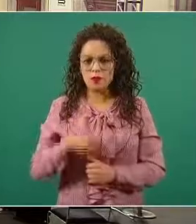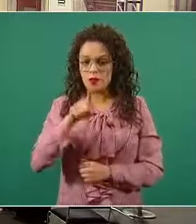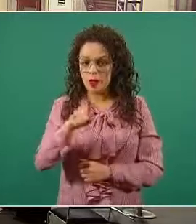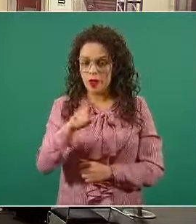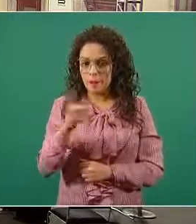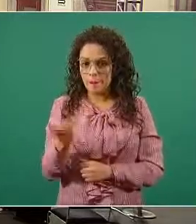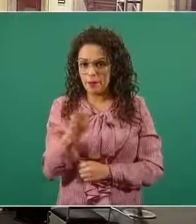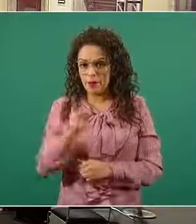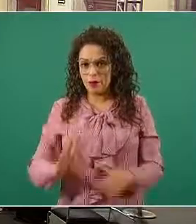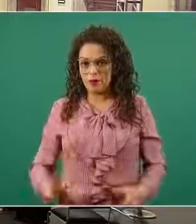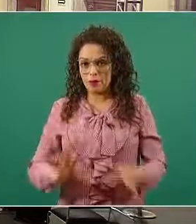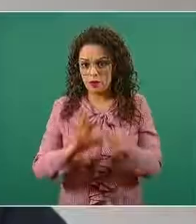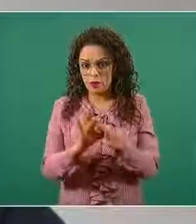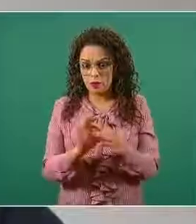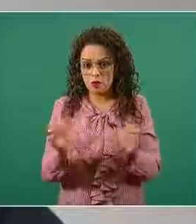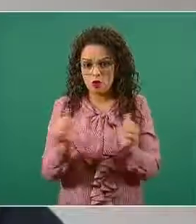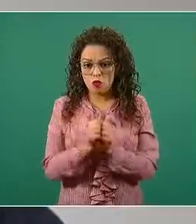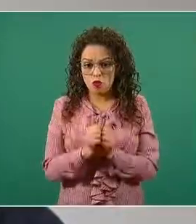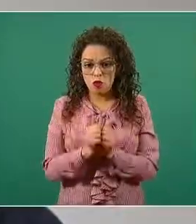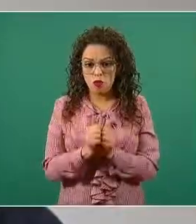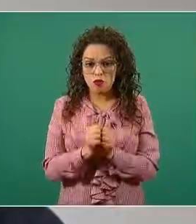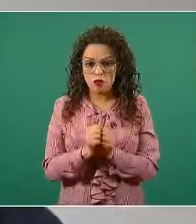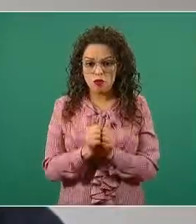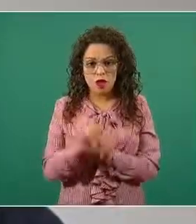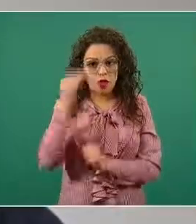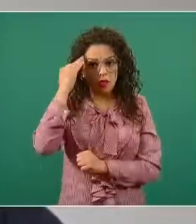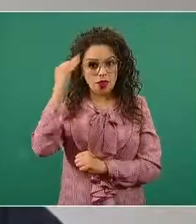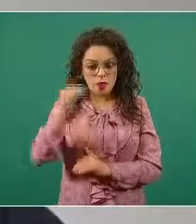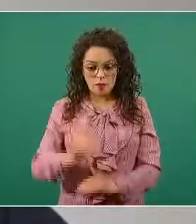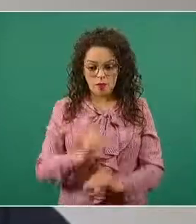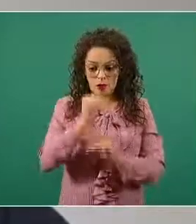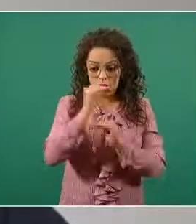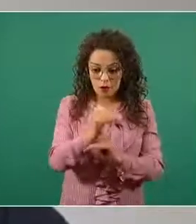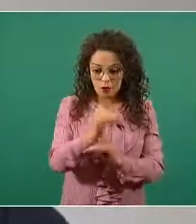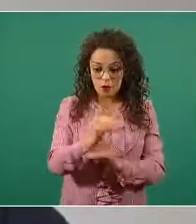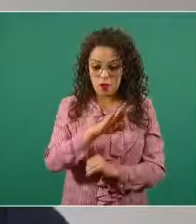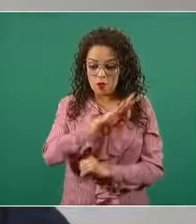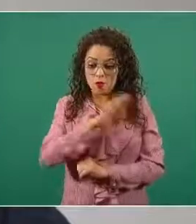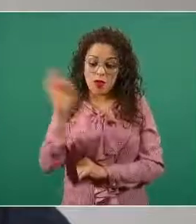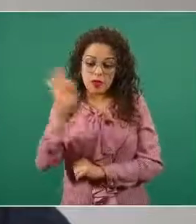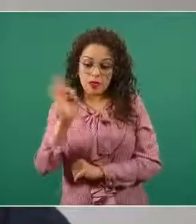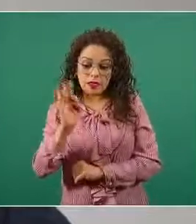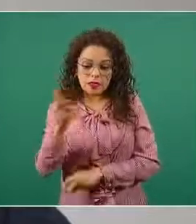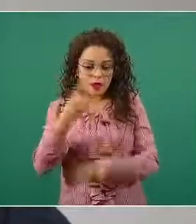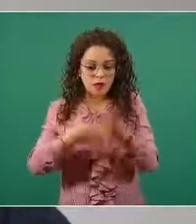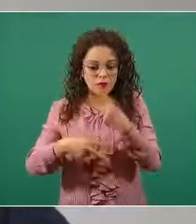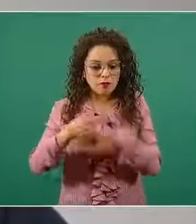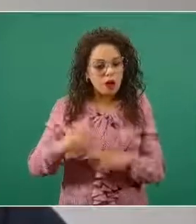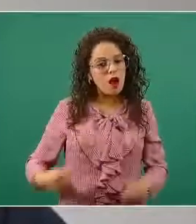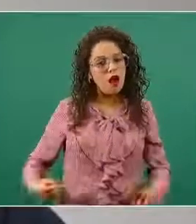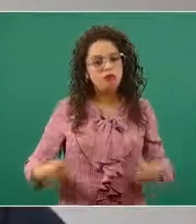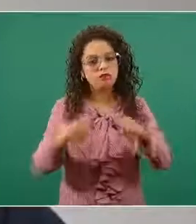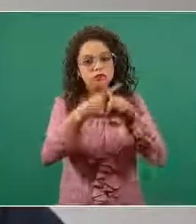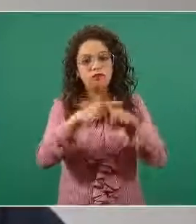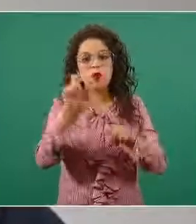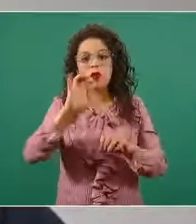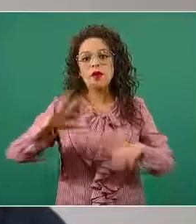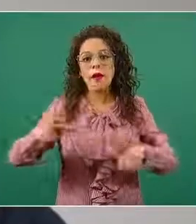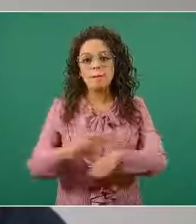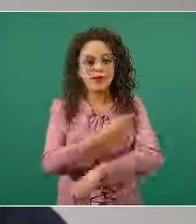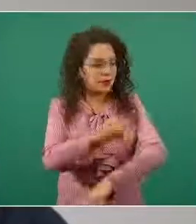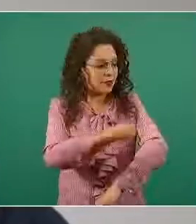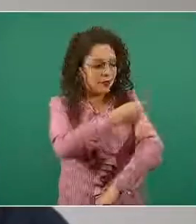con la temporalidad en la cual se puede producir un evento supuestamente atribuible a la vacunación e inmunización, un